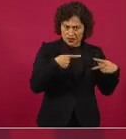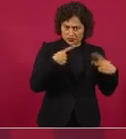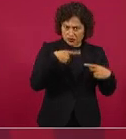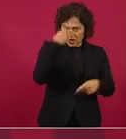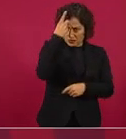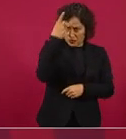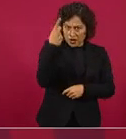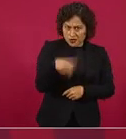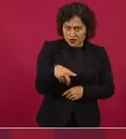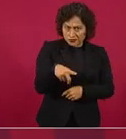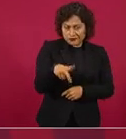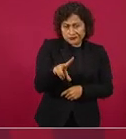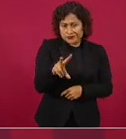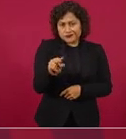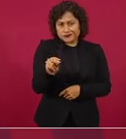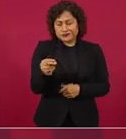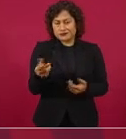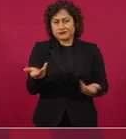No.